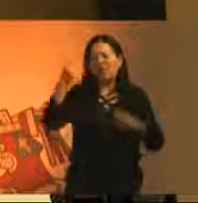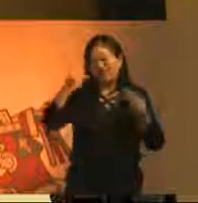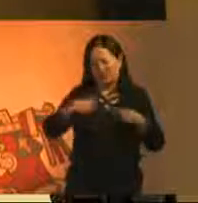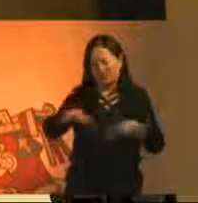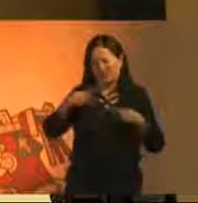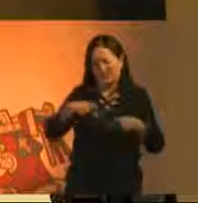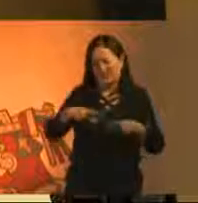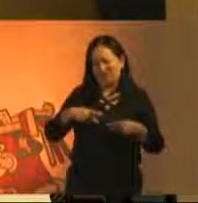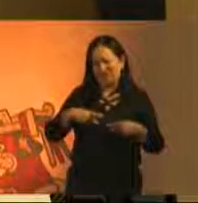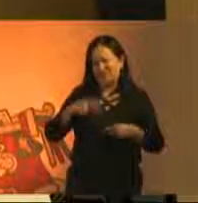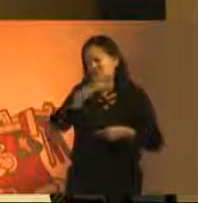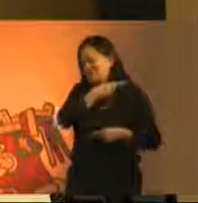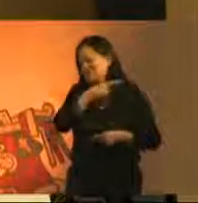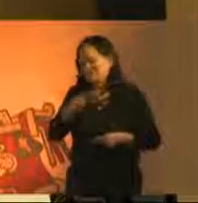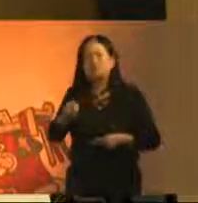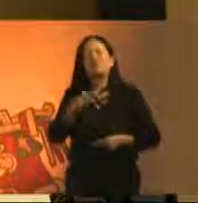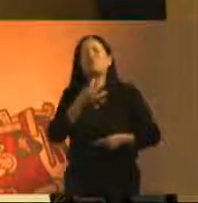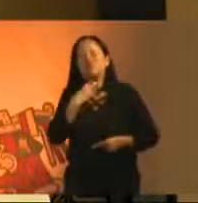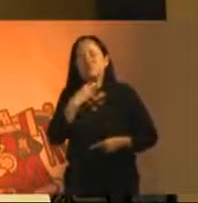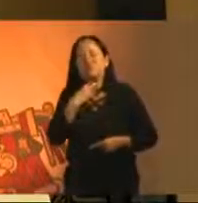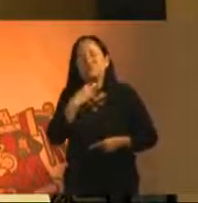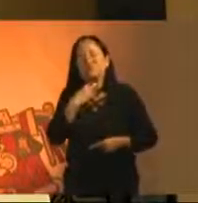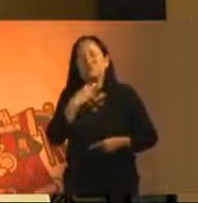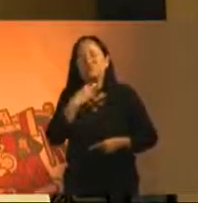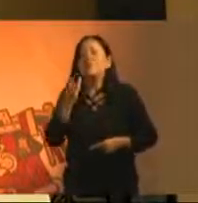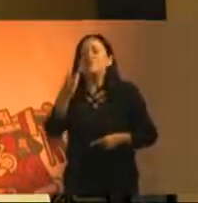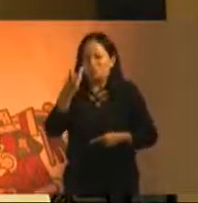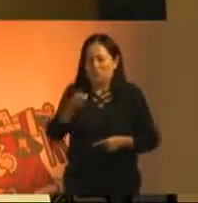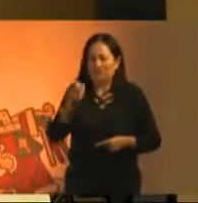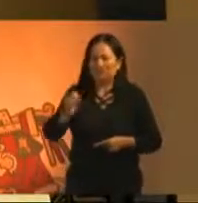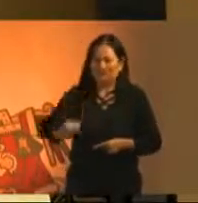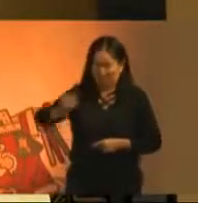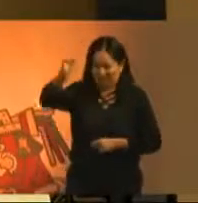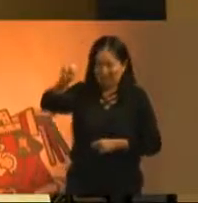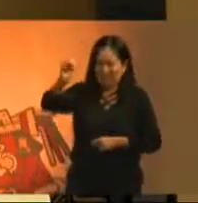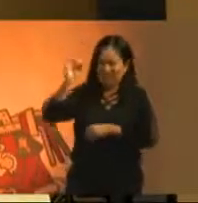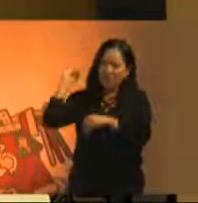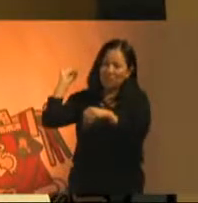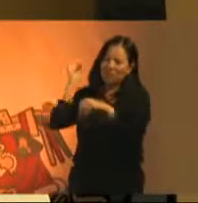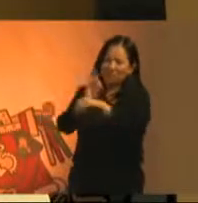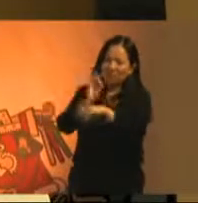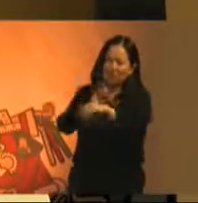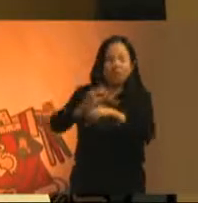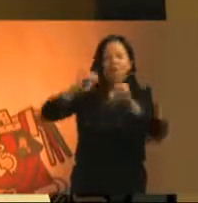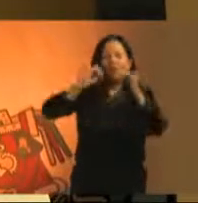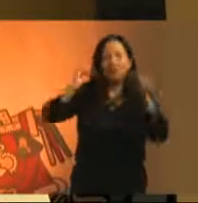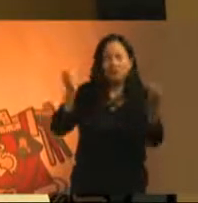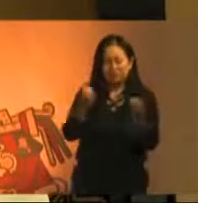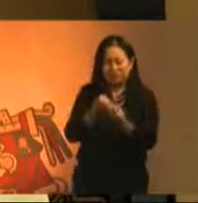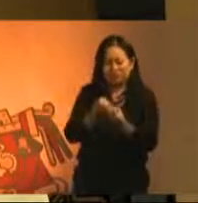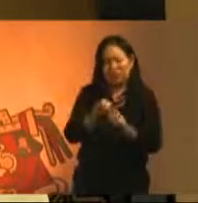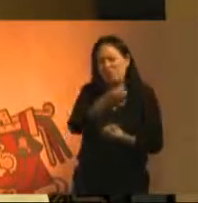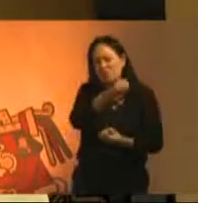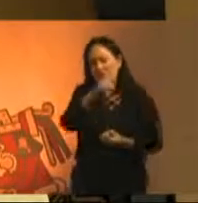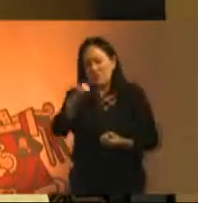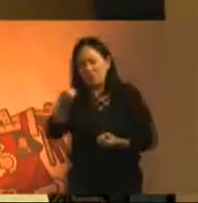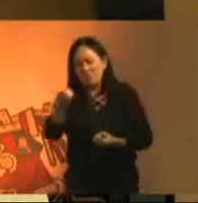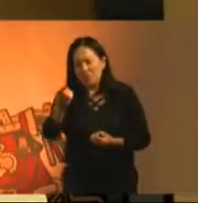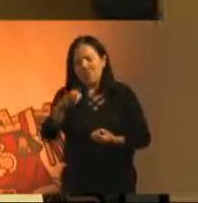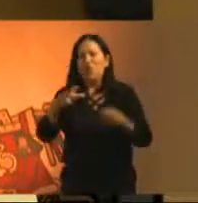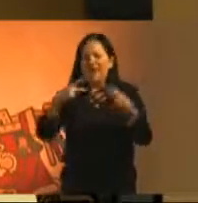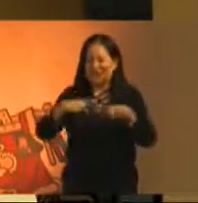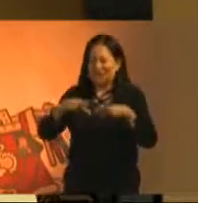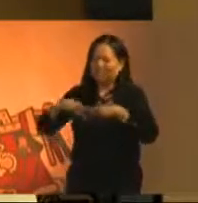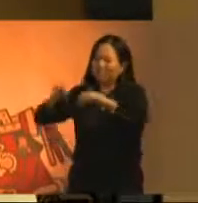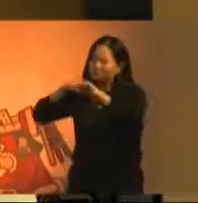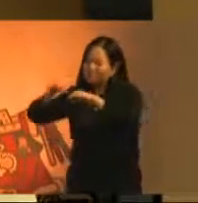contra los explotadores entonces vamos a defender en los sindicatos vamos a organizarnos en los sindicatos en las comunidades de jornaleros